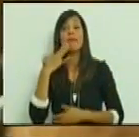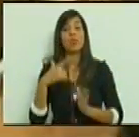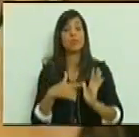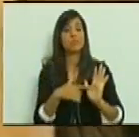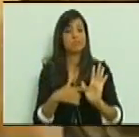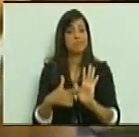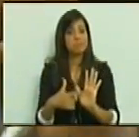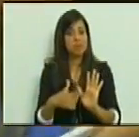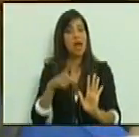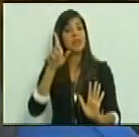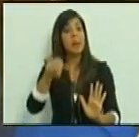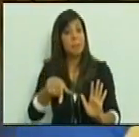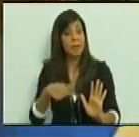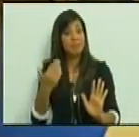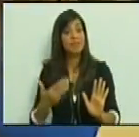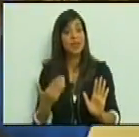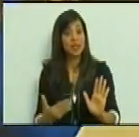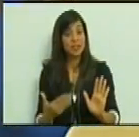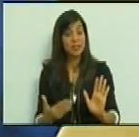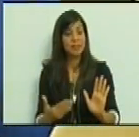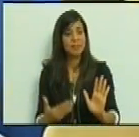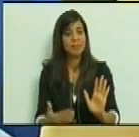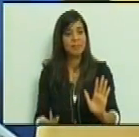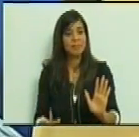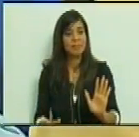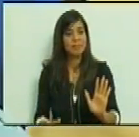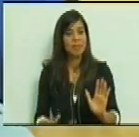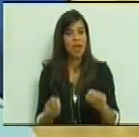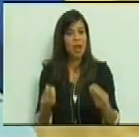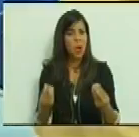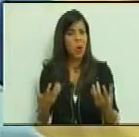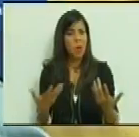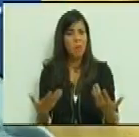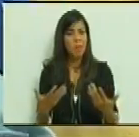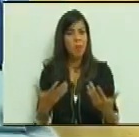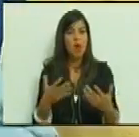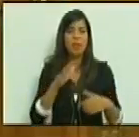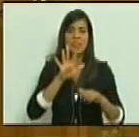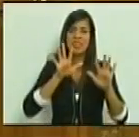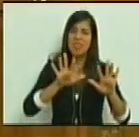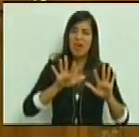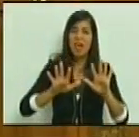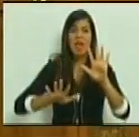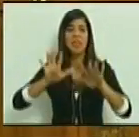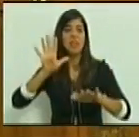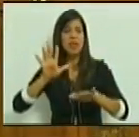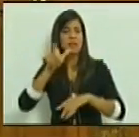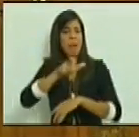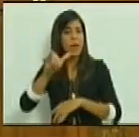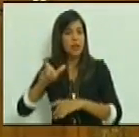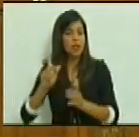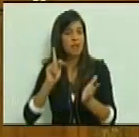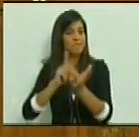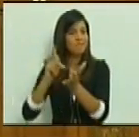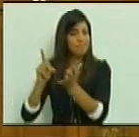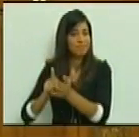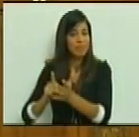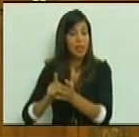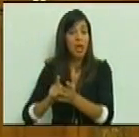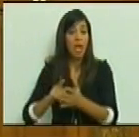bastante lúcido también, pues. Como allí hay 10, 15 actores, y si nadie siembra